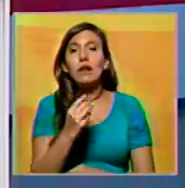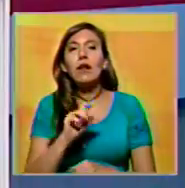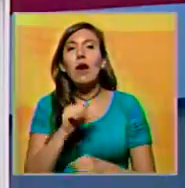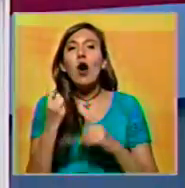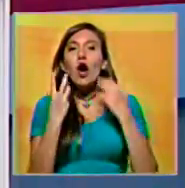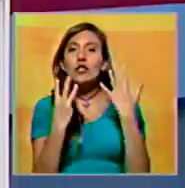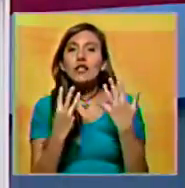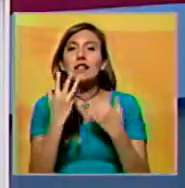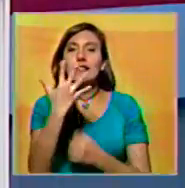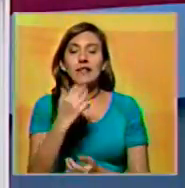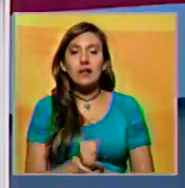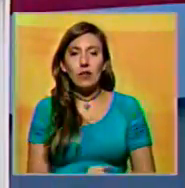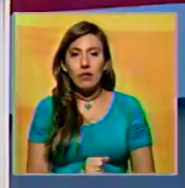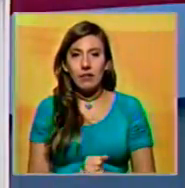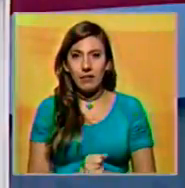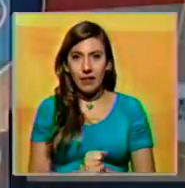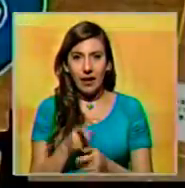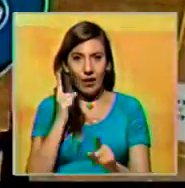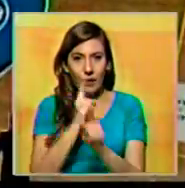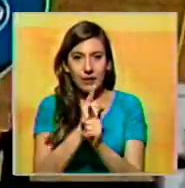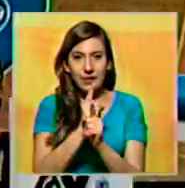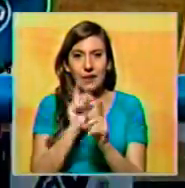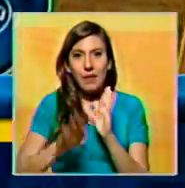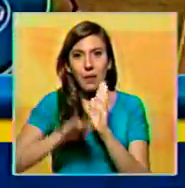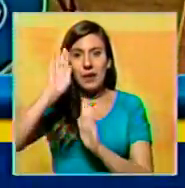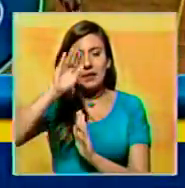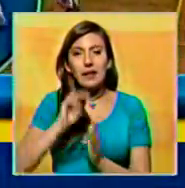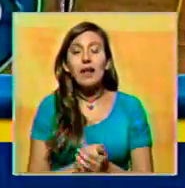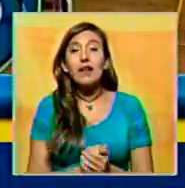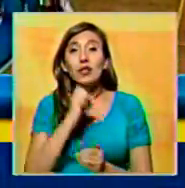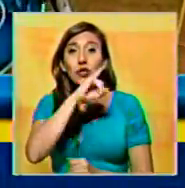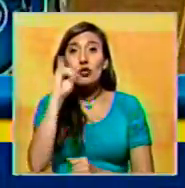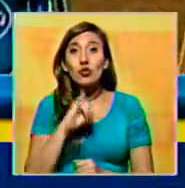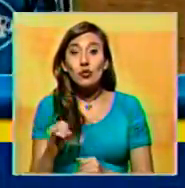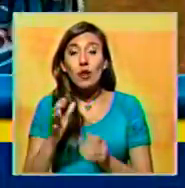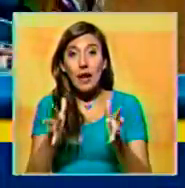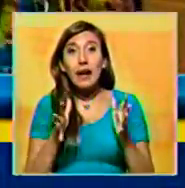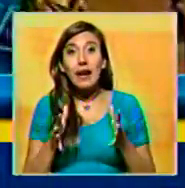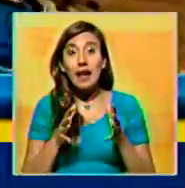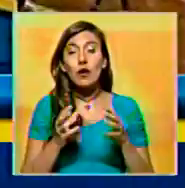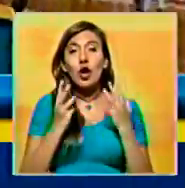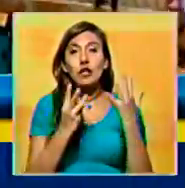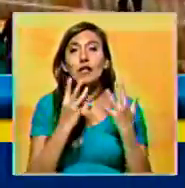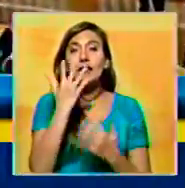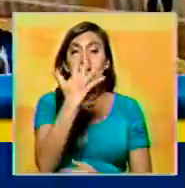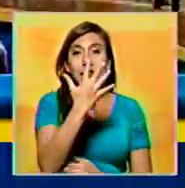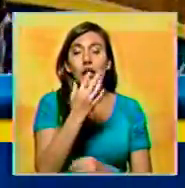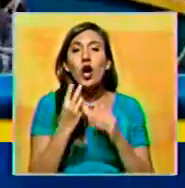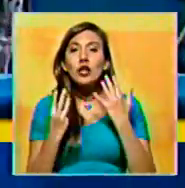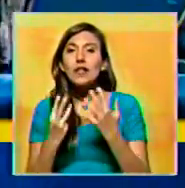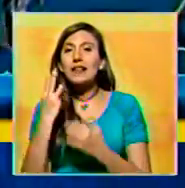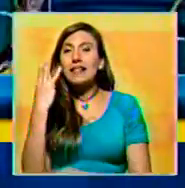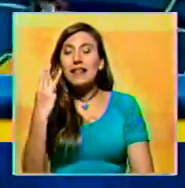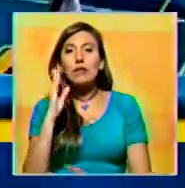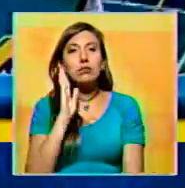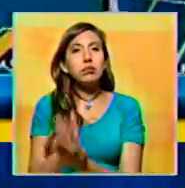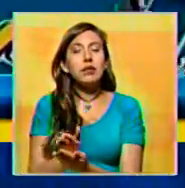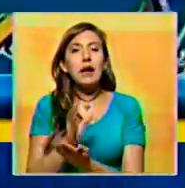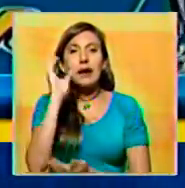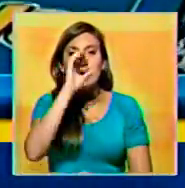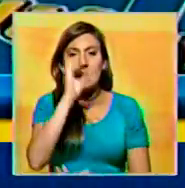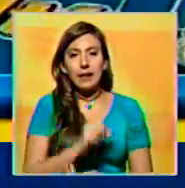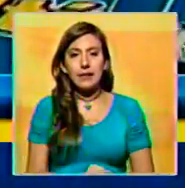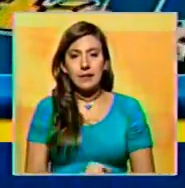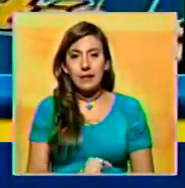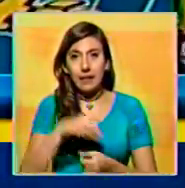final de la Liga Profesional de Baloncesto. Una jornada en la que Gaiteros del Zulia logró un importante triunfo de 85-83 sobre Cocodrilos de Caracas en la